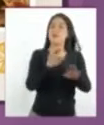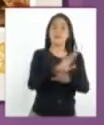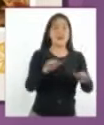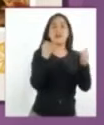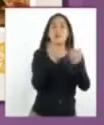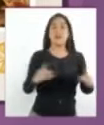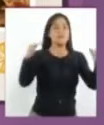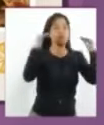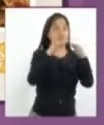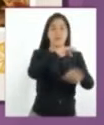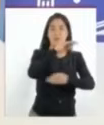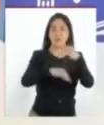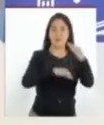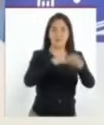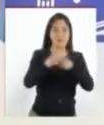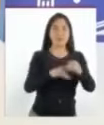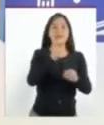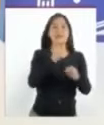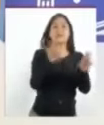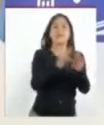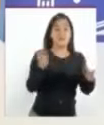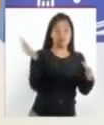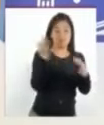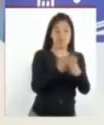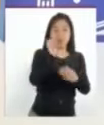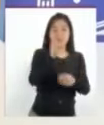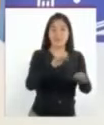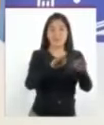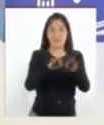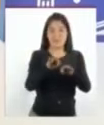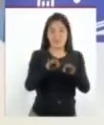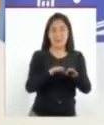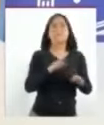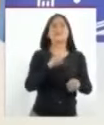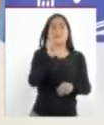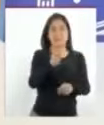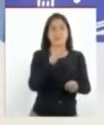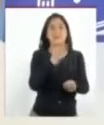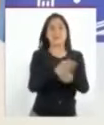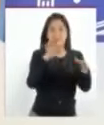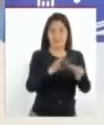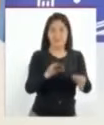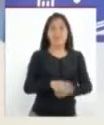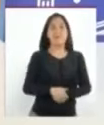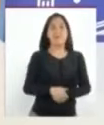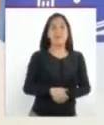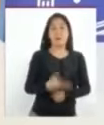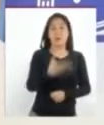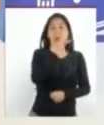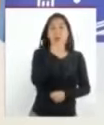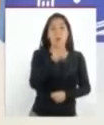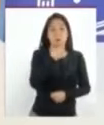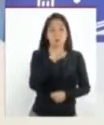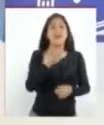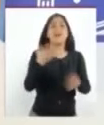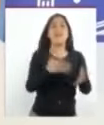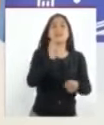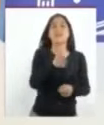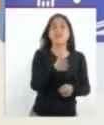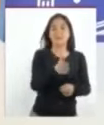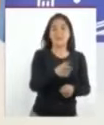sociedades igualitarias. La división del trabajo se daba de la siguiente manera. Los hombres realizaban